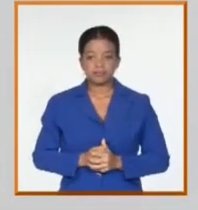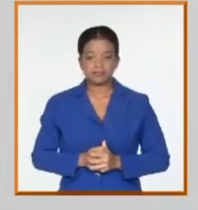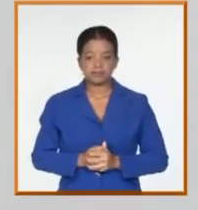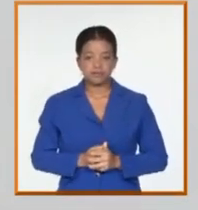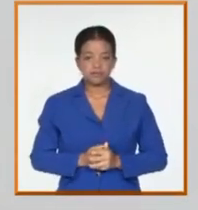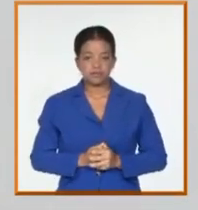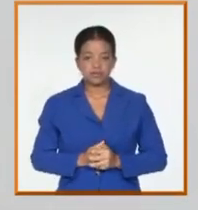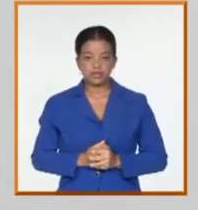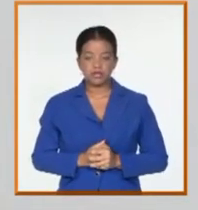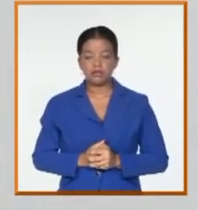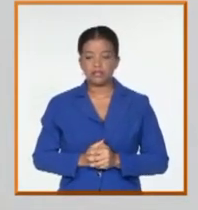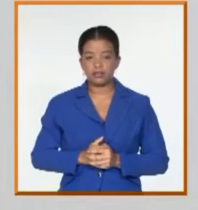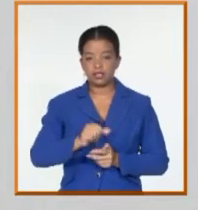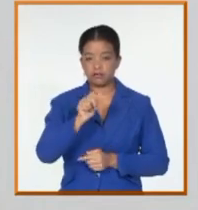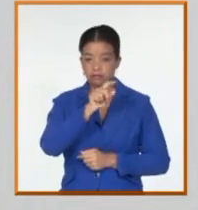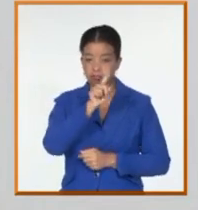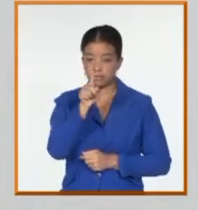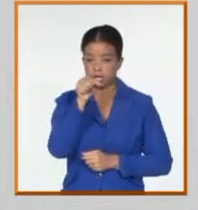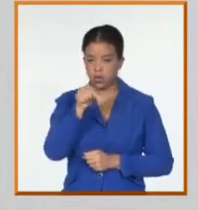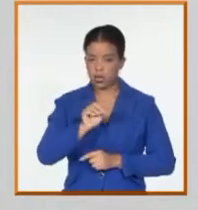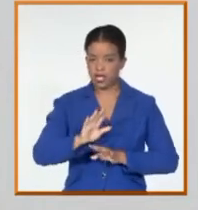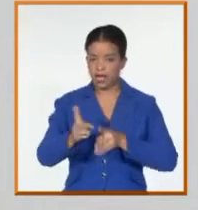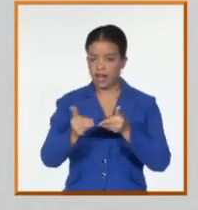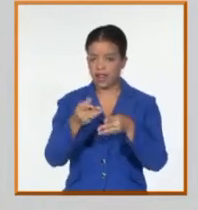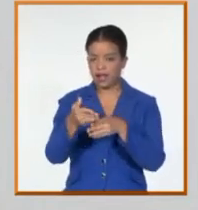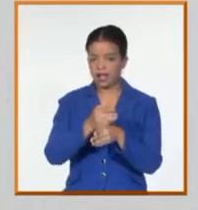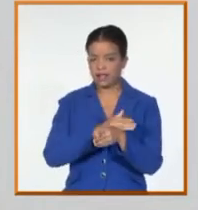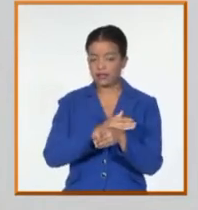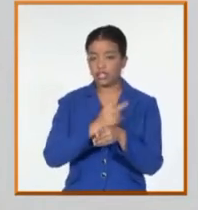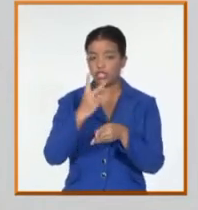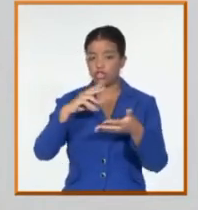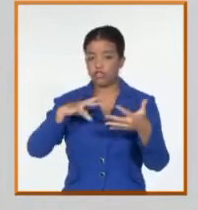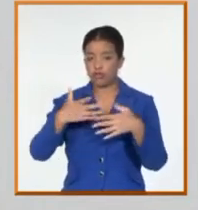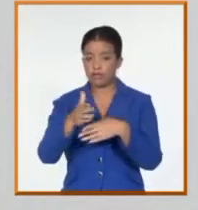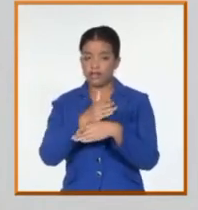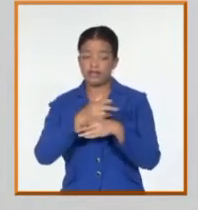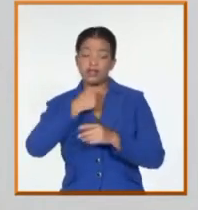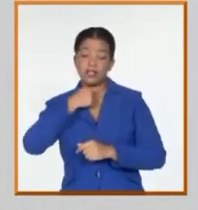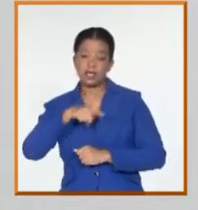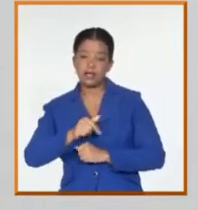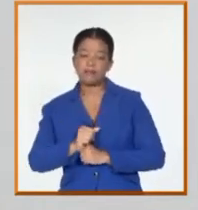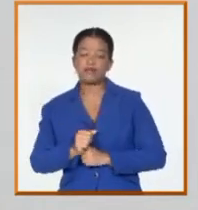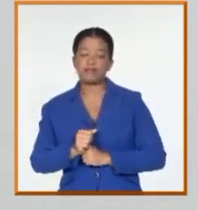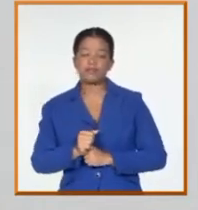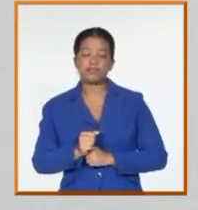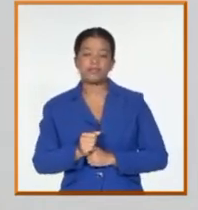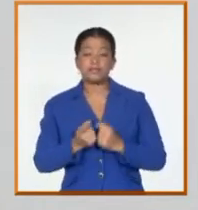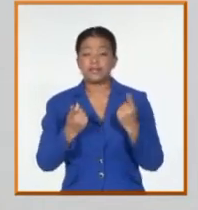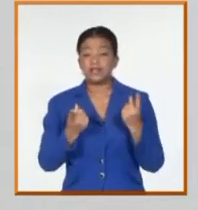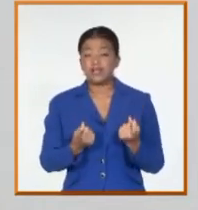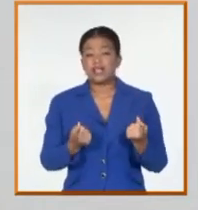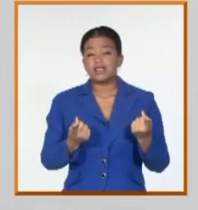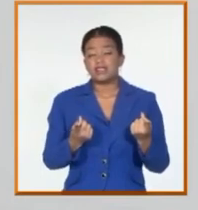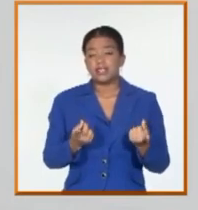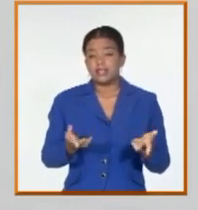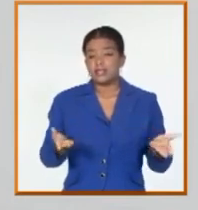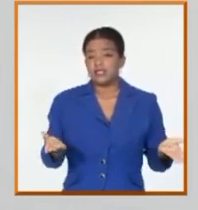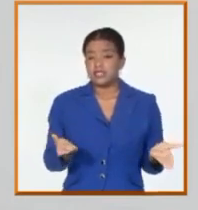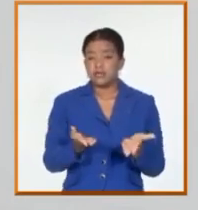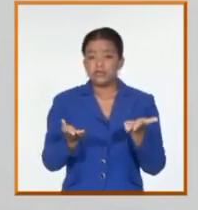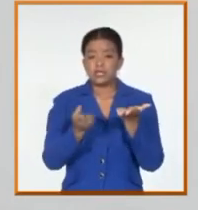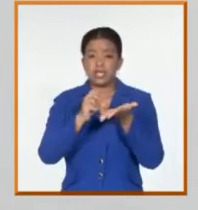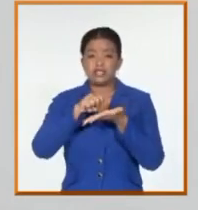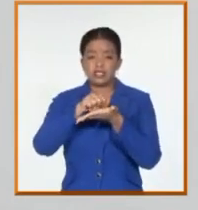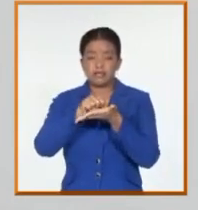lo conversábamos hoy no que ahí como dos dos esferas de actuación por un lado Cómo impulsar que esté el servicio